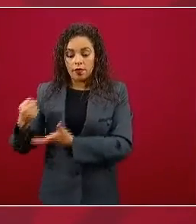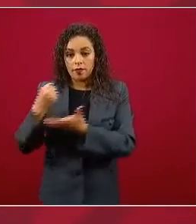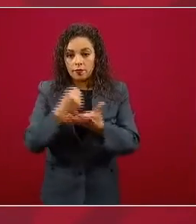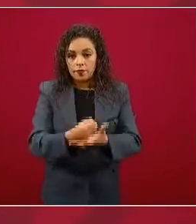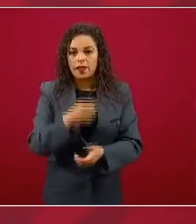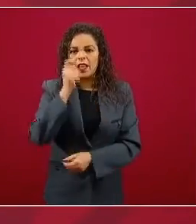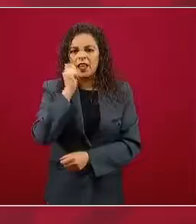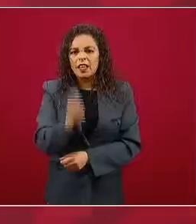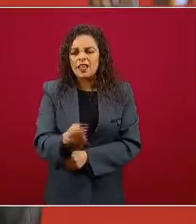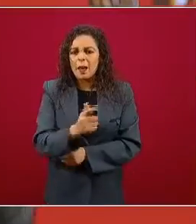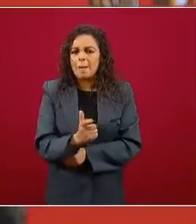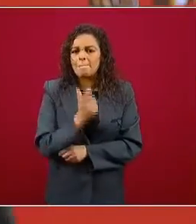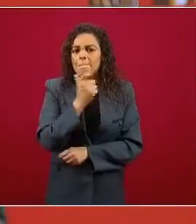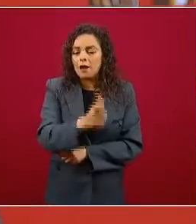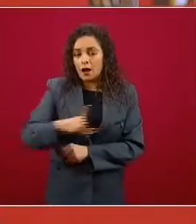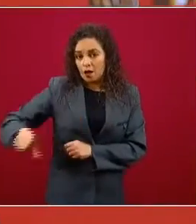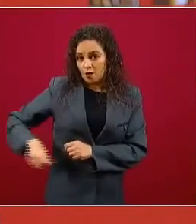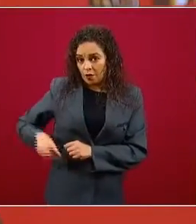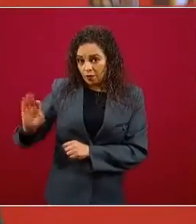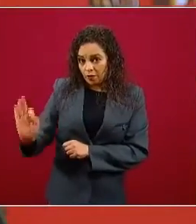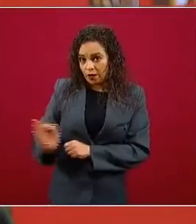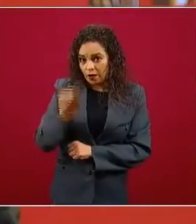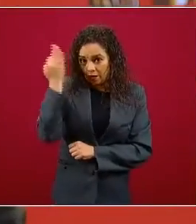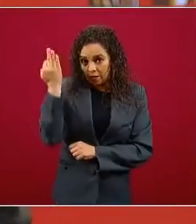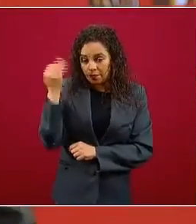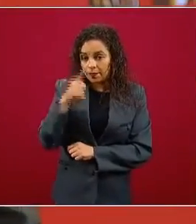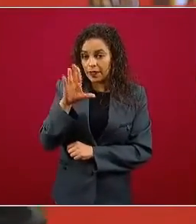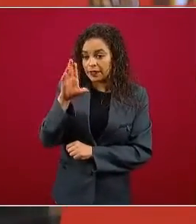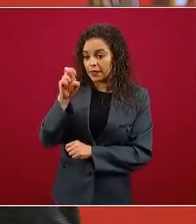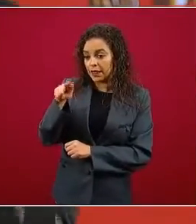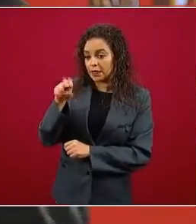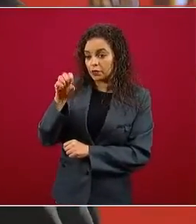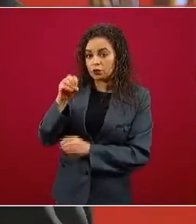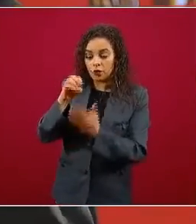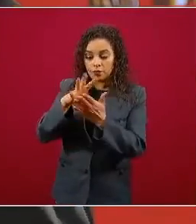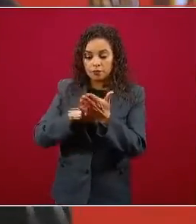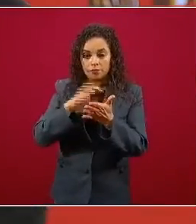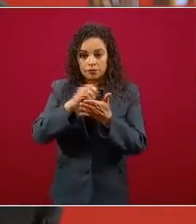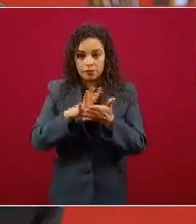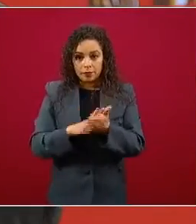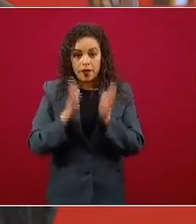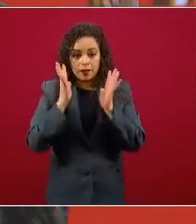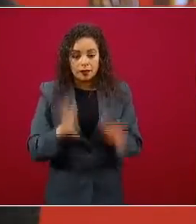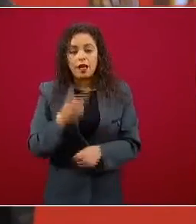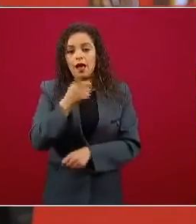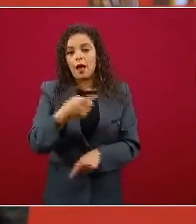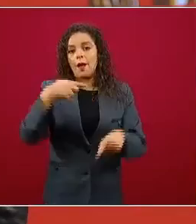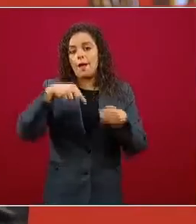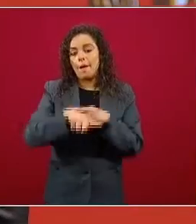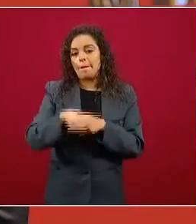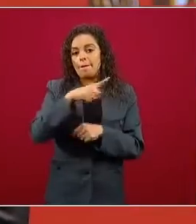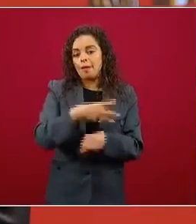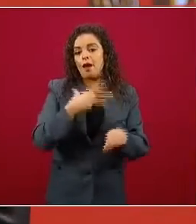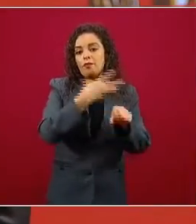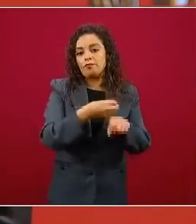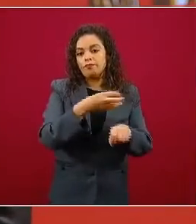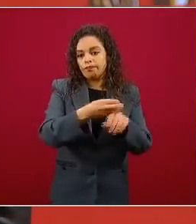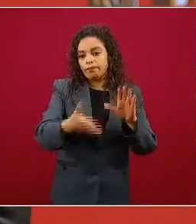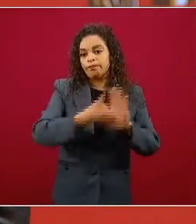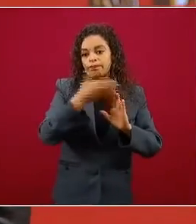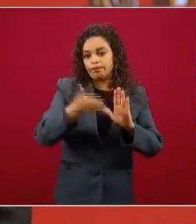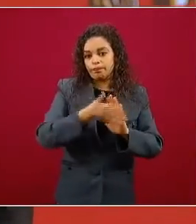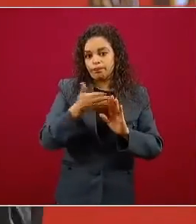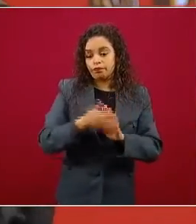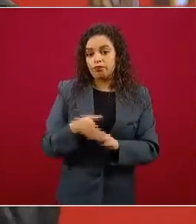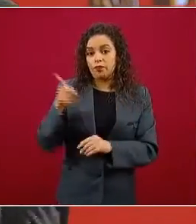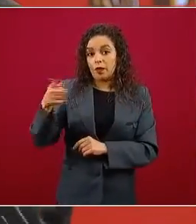federal, arranca ese censo y arrancan las obras de reconstrucción. Y el fideicomiso Fonden paga directamente a